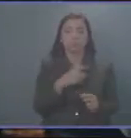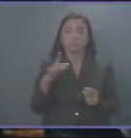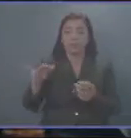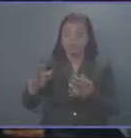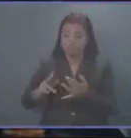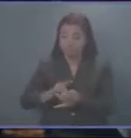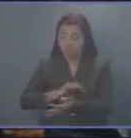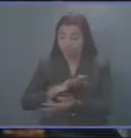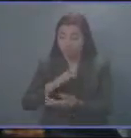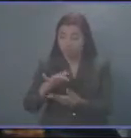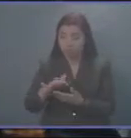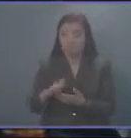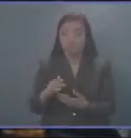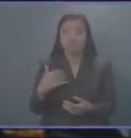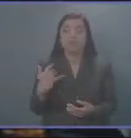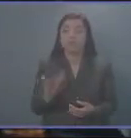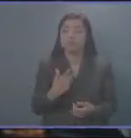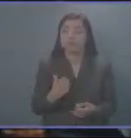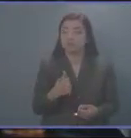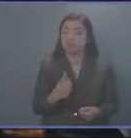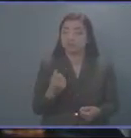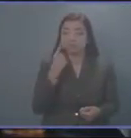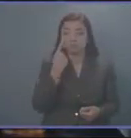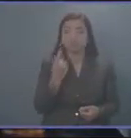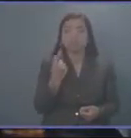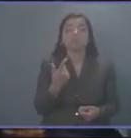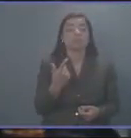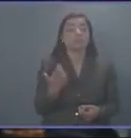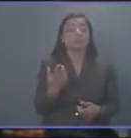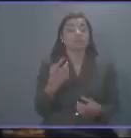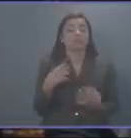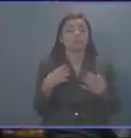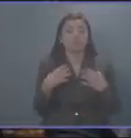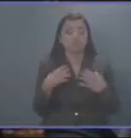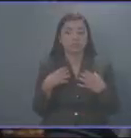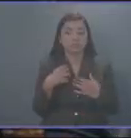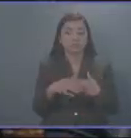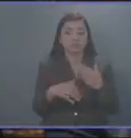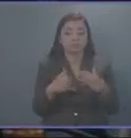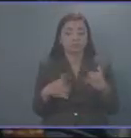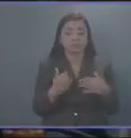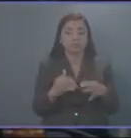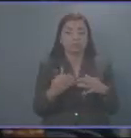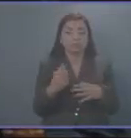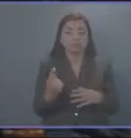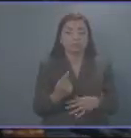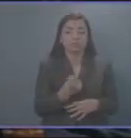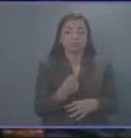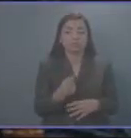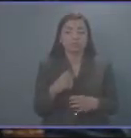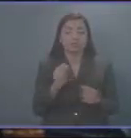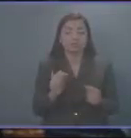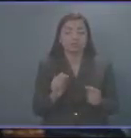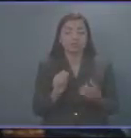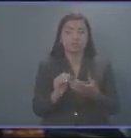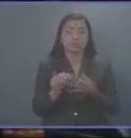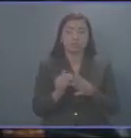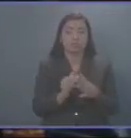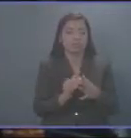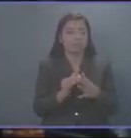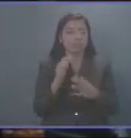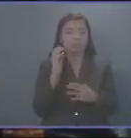ambiente y nos hemos dado cuenta la calidad de vida que realmente los de siendo una ciudad tan hermosa